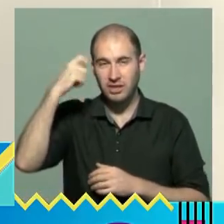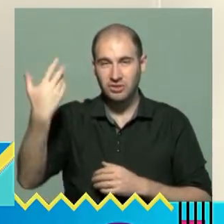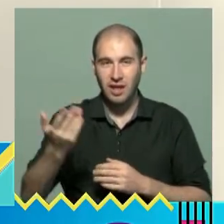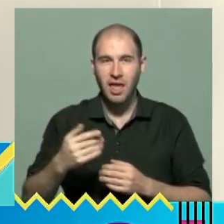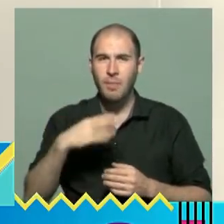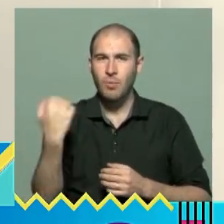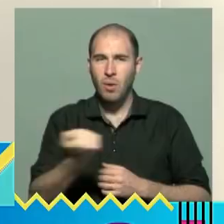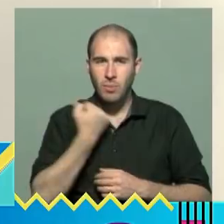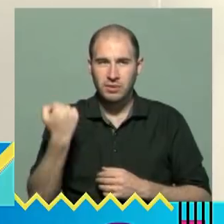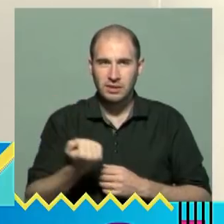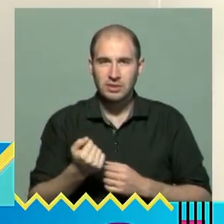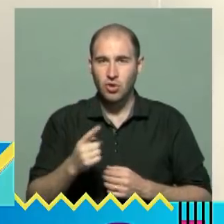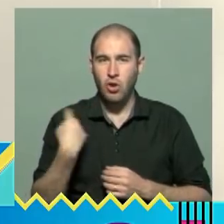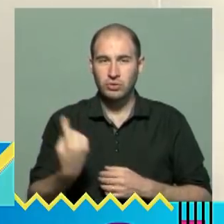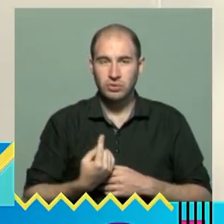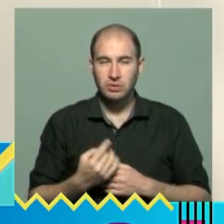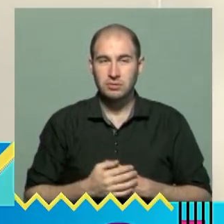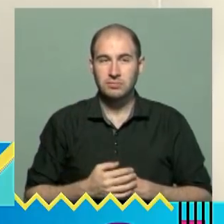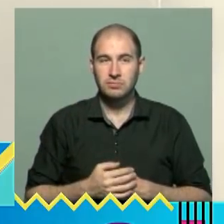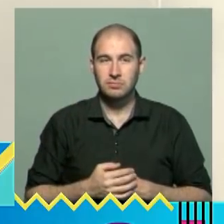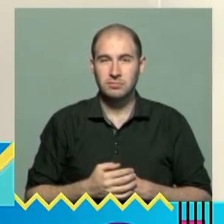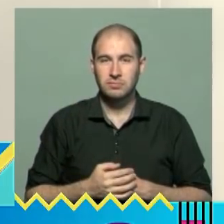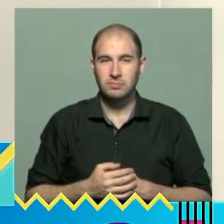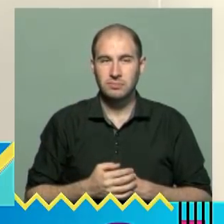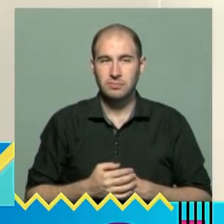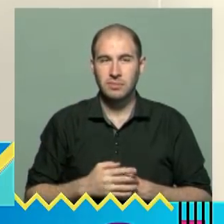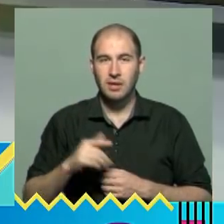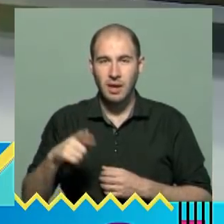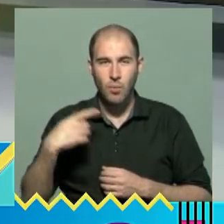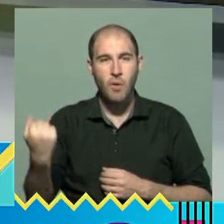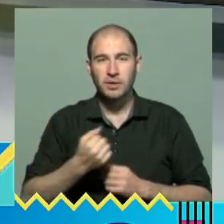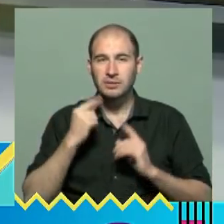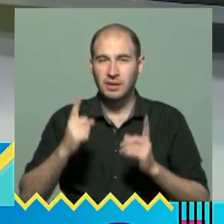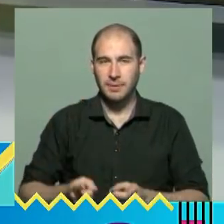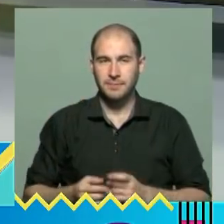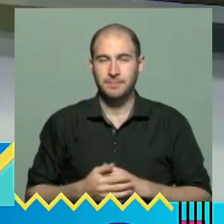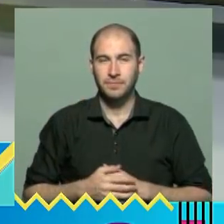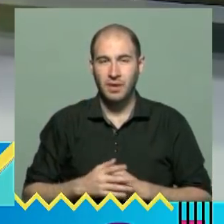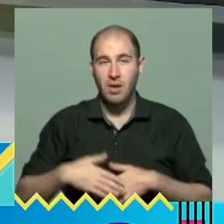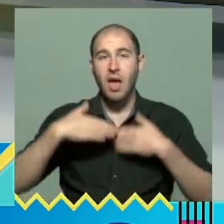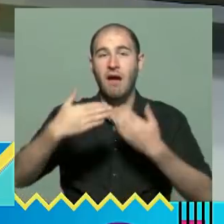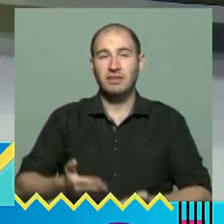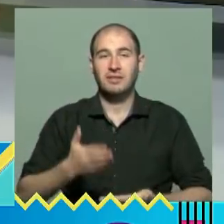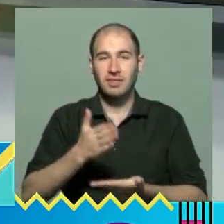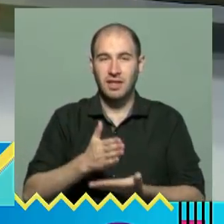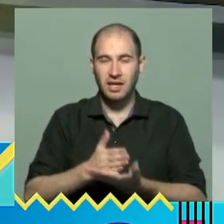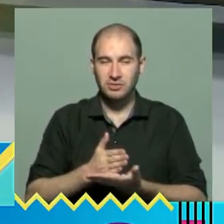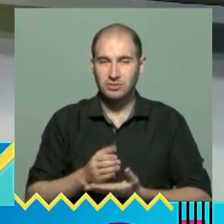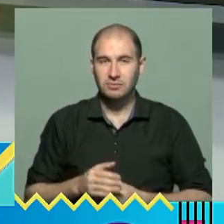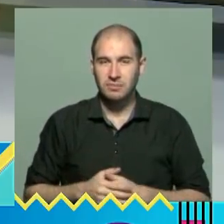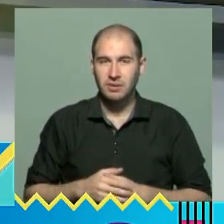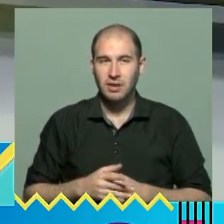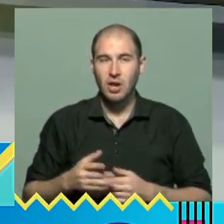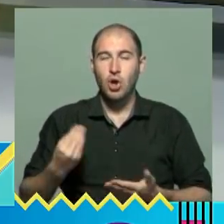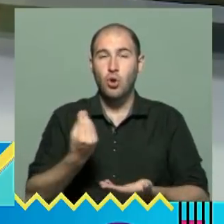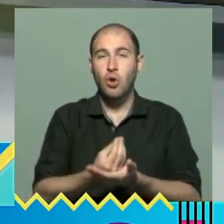importancia que tenía para nosotros y nosotras, es esencial también avanzar en derechos, sobre todo hacia el